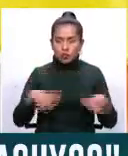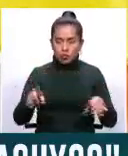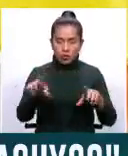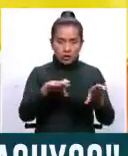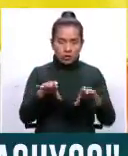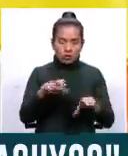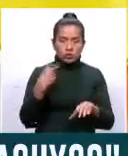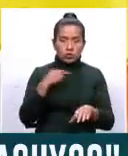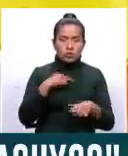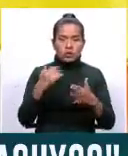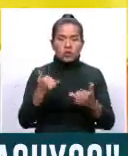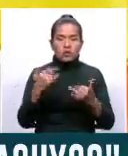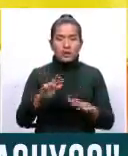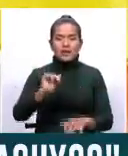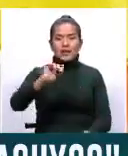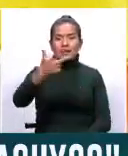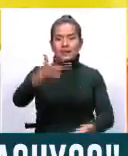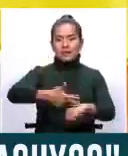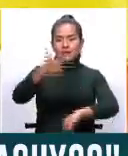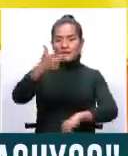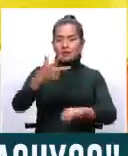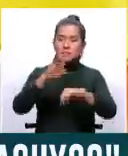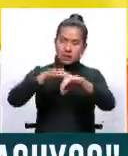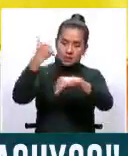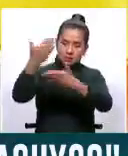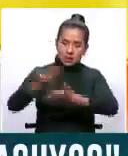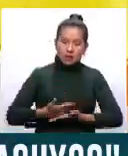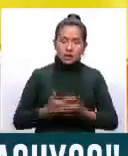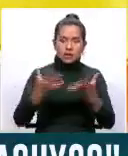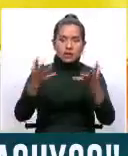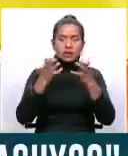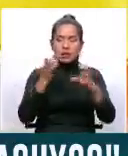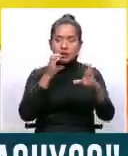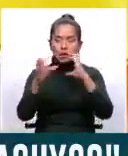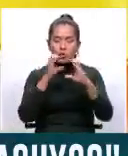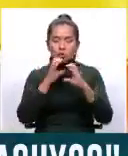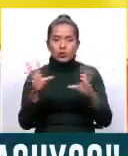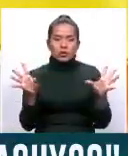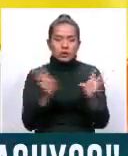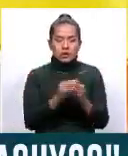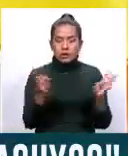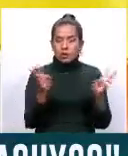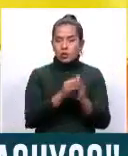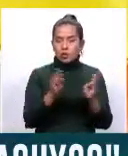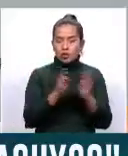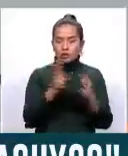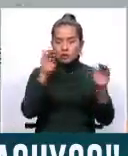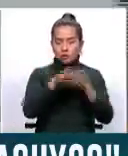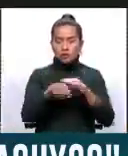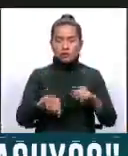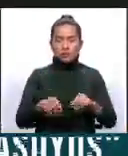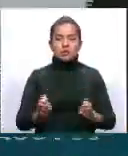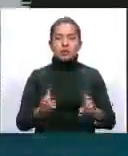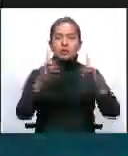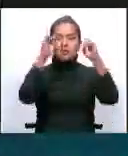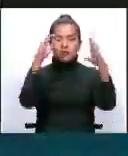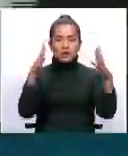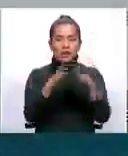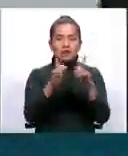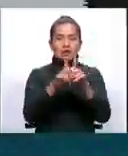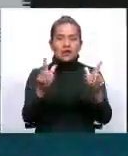la tercera invitación a sostener una reunión en la Casa Grande del Pueblo con